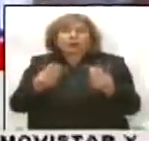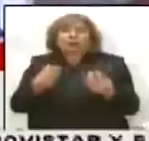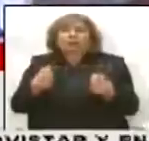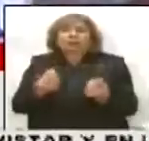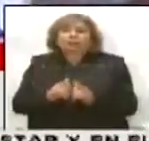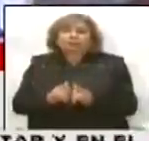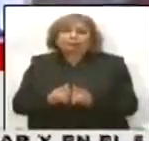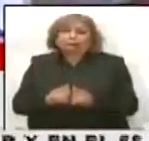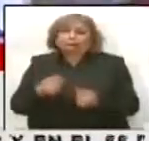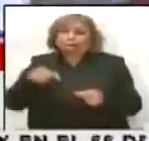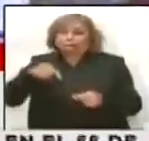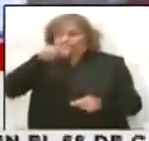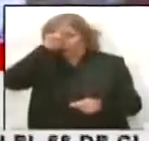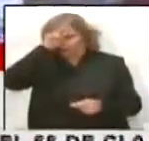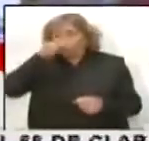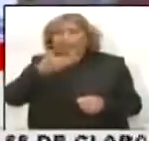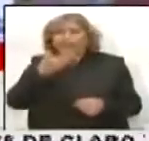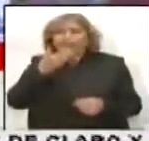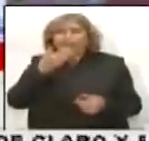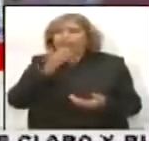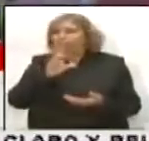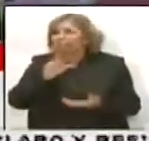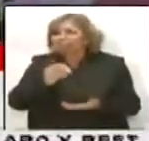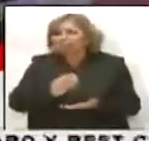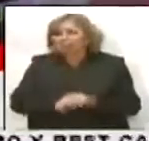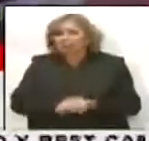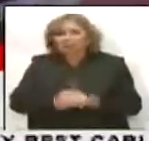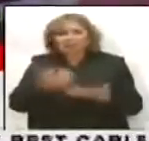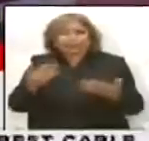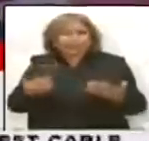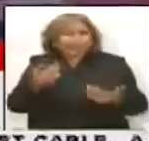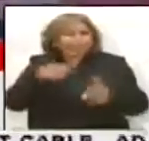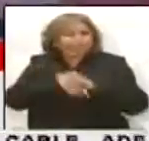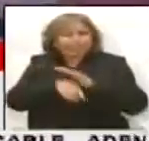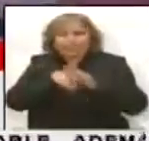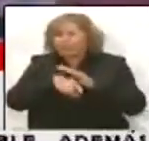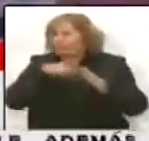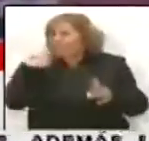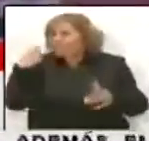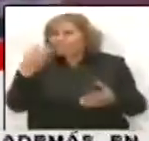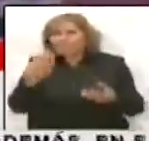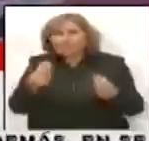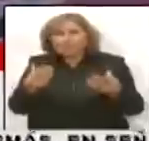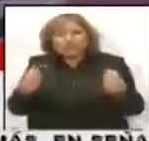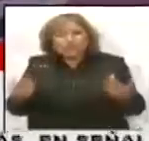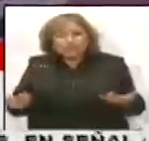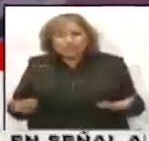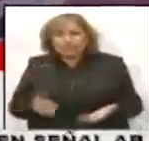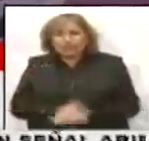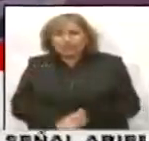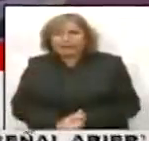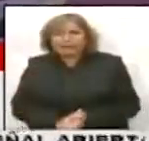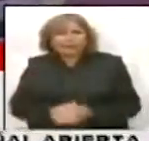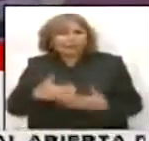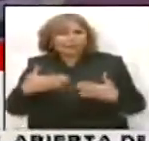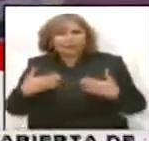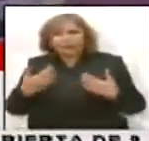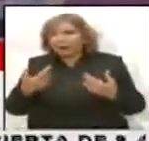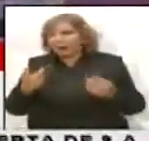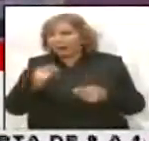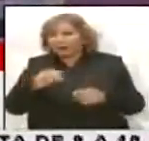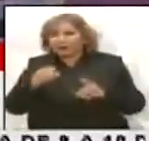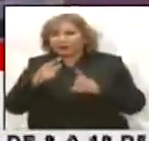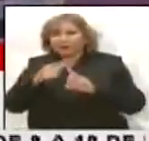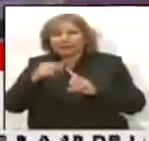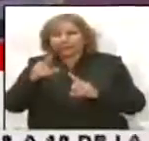lo que ocurrió en este país? ¿Quién va a poder negar la cantidad de víctimas que provocaron justamente estas organizaciones terroristas